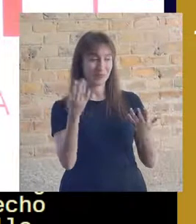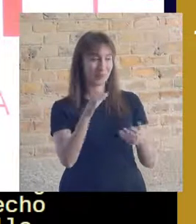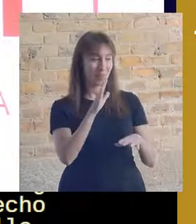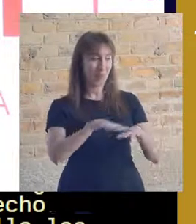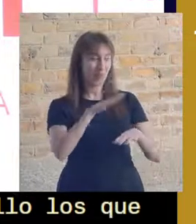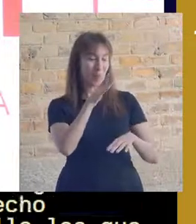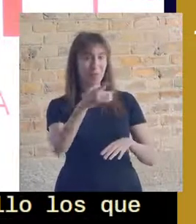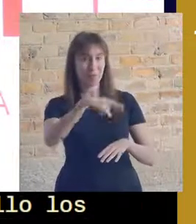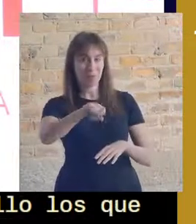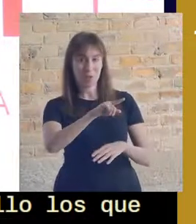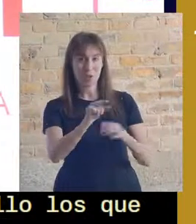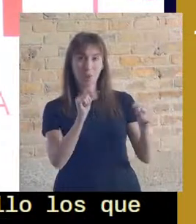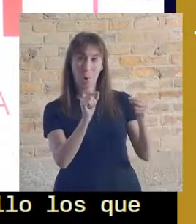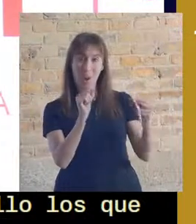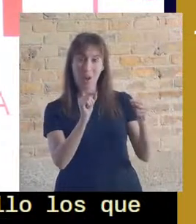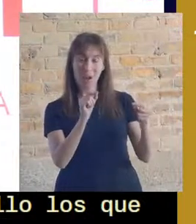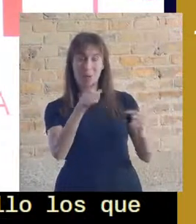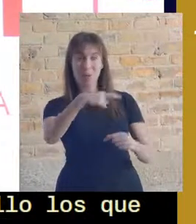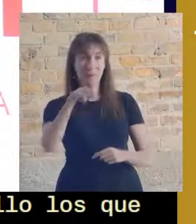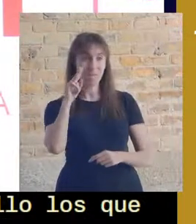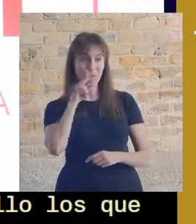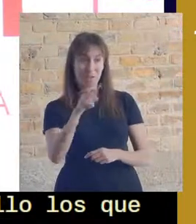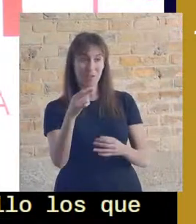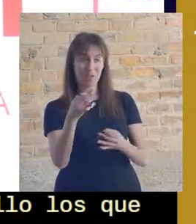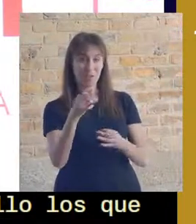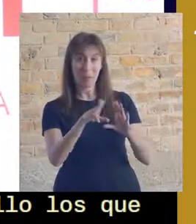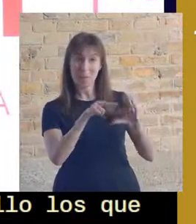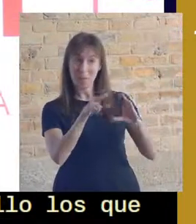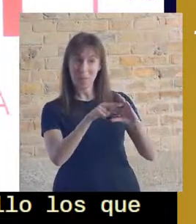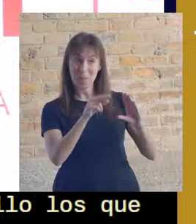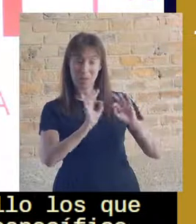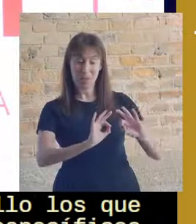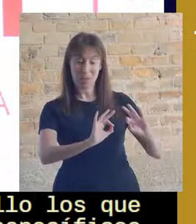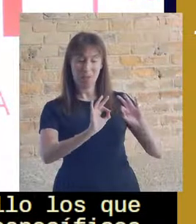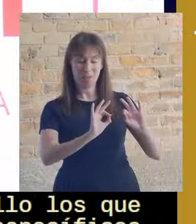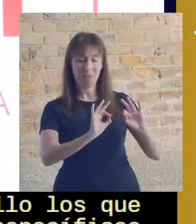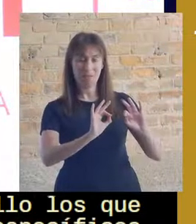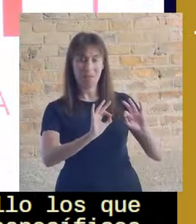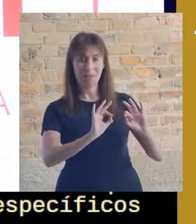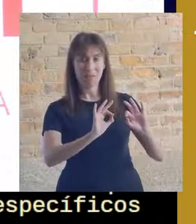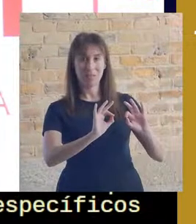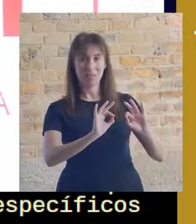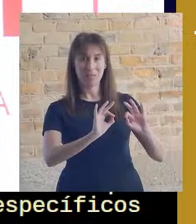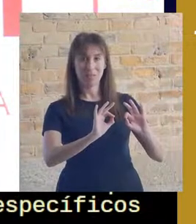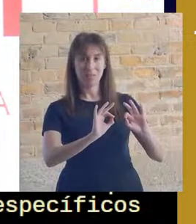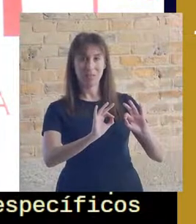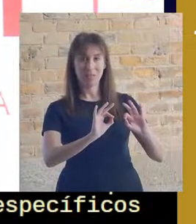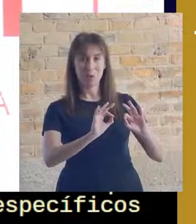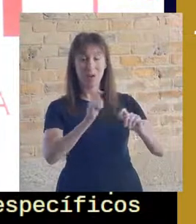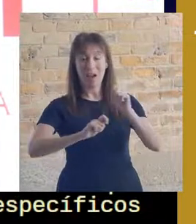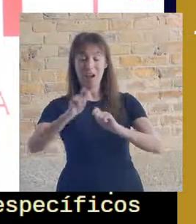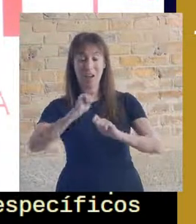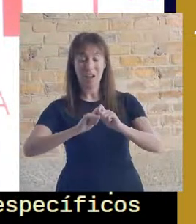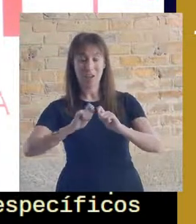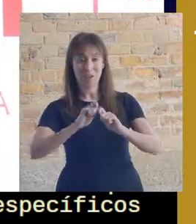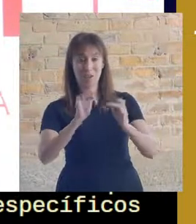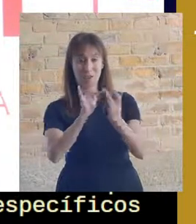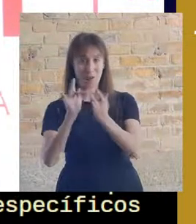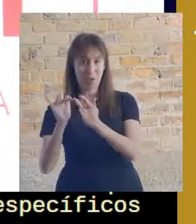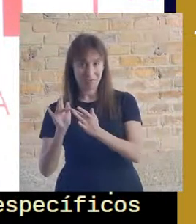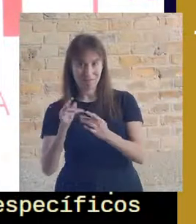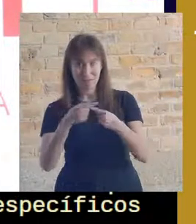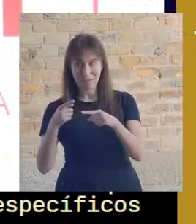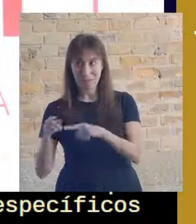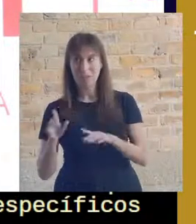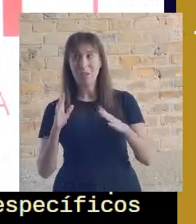los que estáis online habéis estado viendo los vídeos específicos con distintas asociaciones Pero